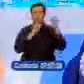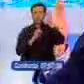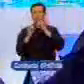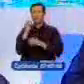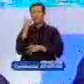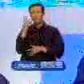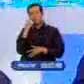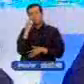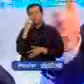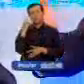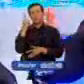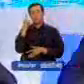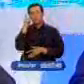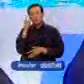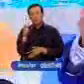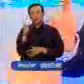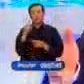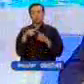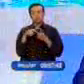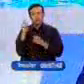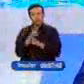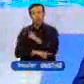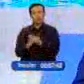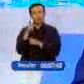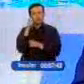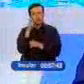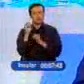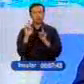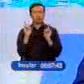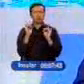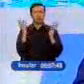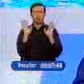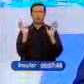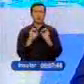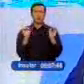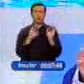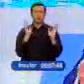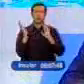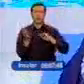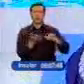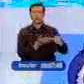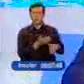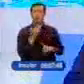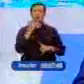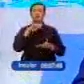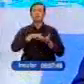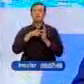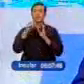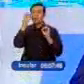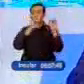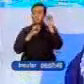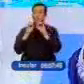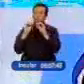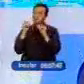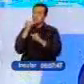mejor sinónimo de fiscalización, de castigo, de auditoría, hoy no es así ese concepto. Hoy es un concepto de mejoramiento de las prácticas electorales,